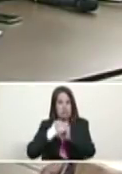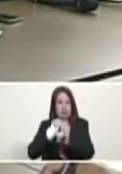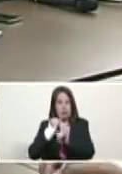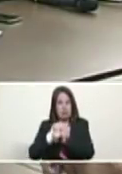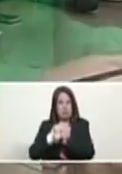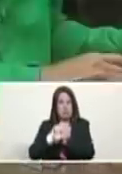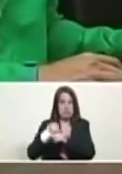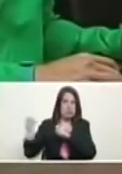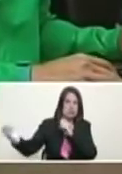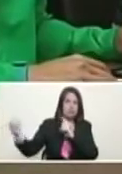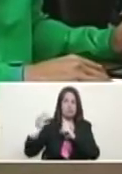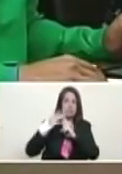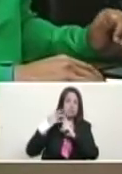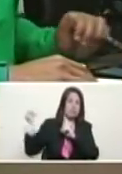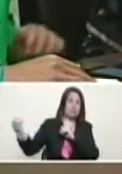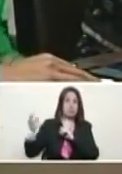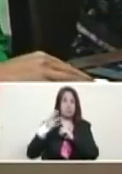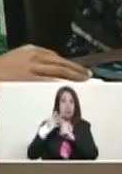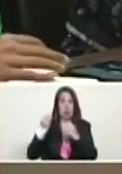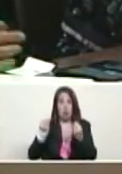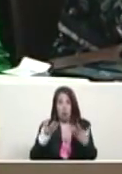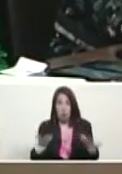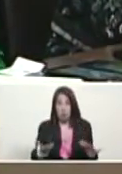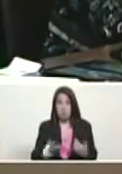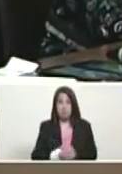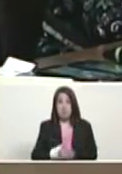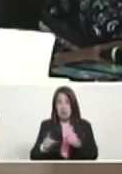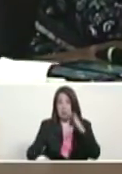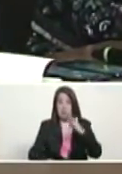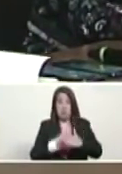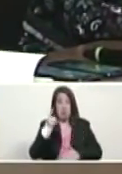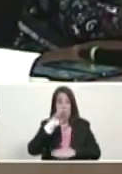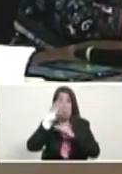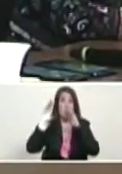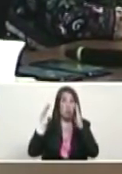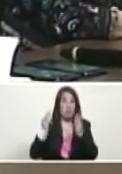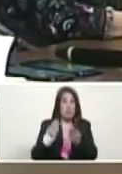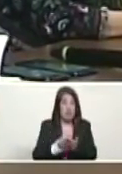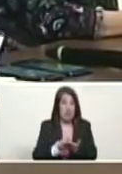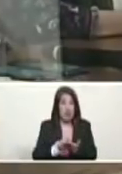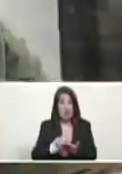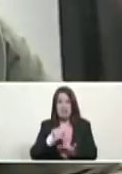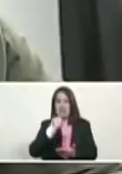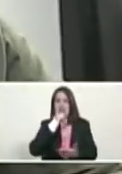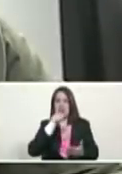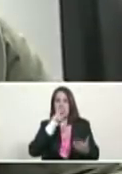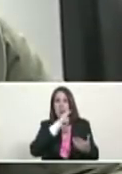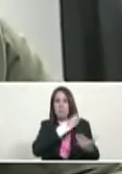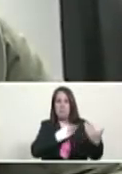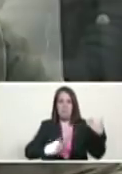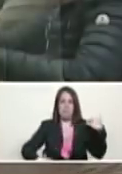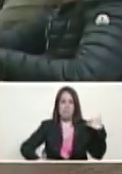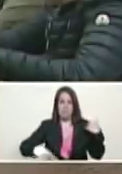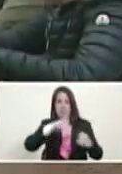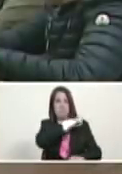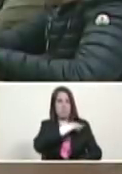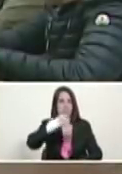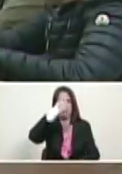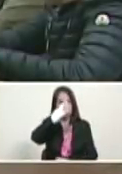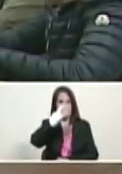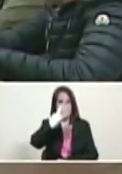es el primero en escala mundial que se ha hecho de esta magnitud, la va a presidir la vicepresidenta ejecutiva